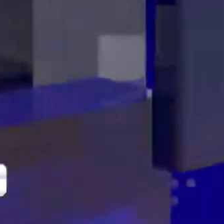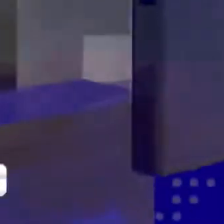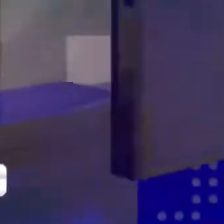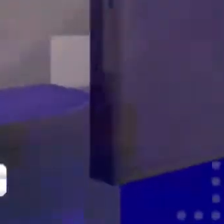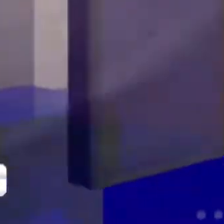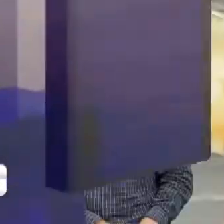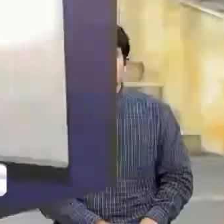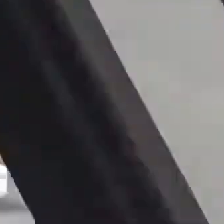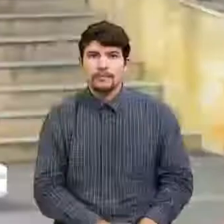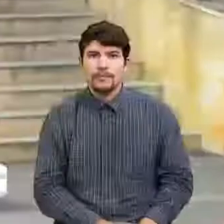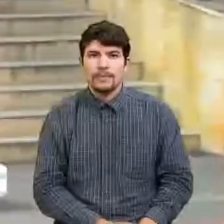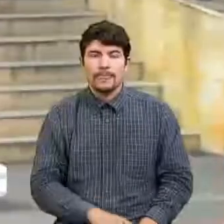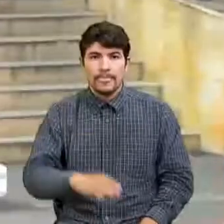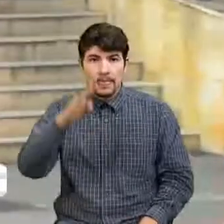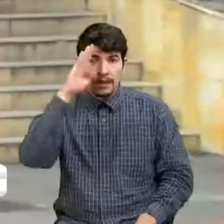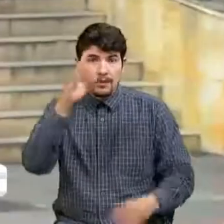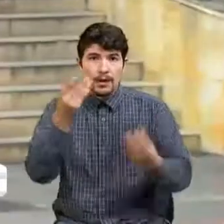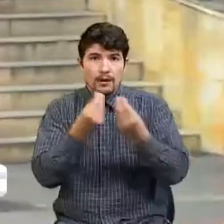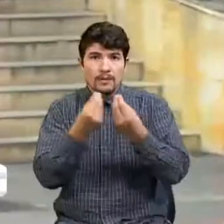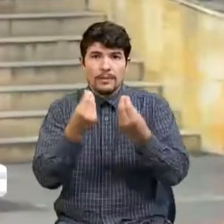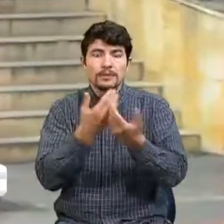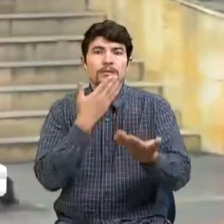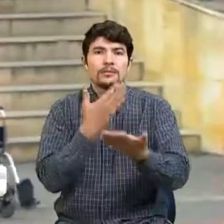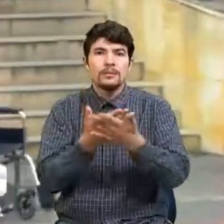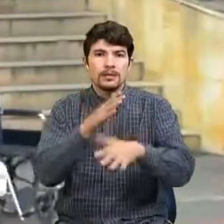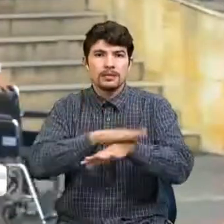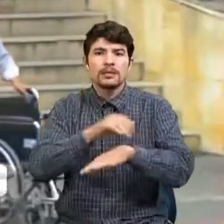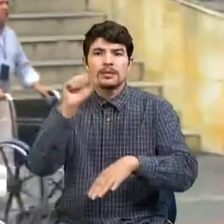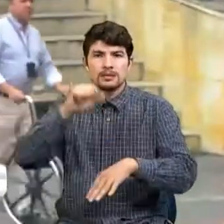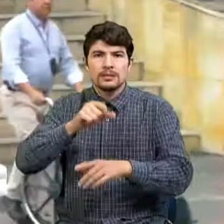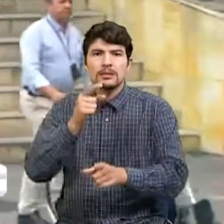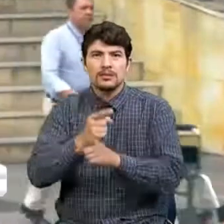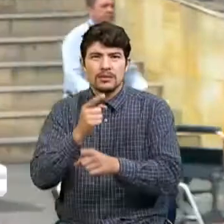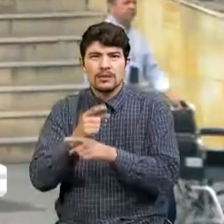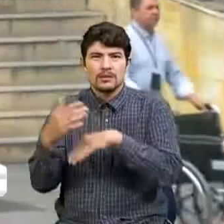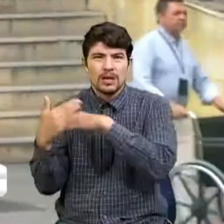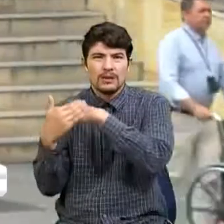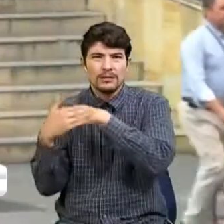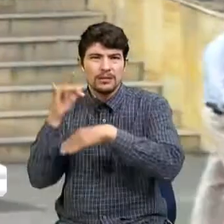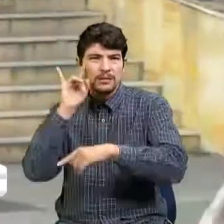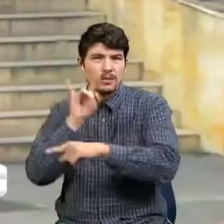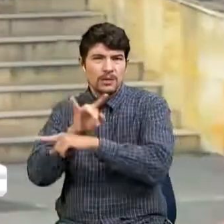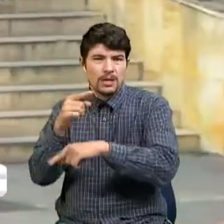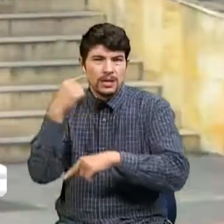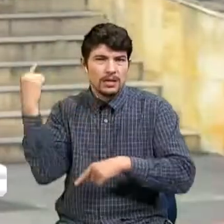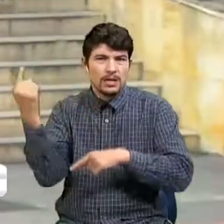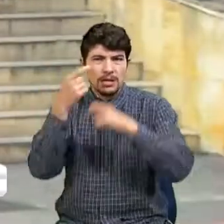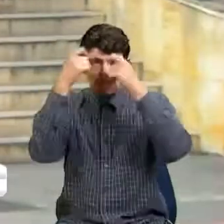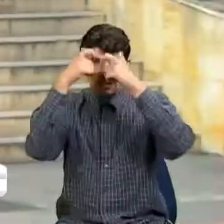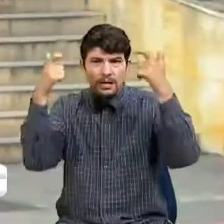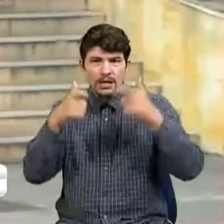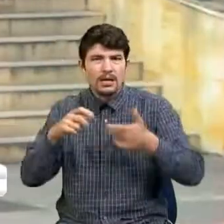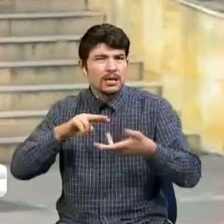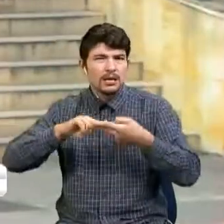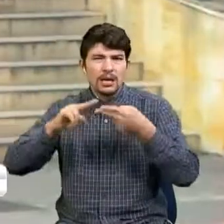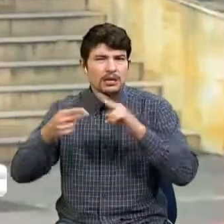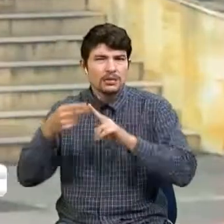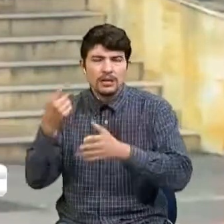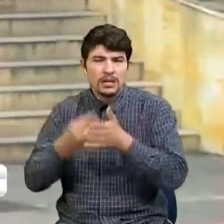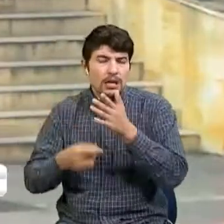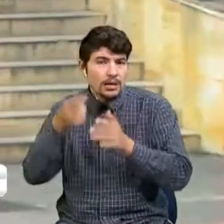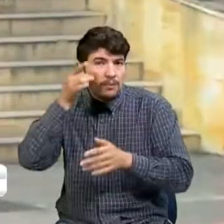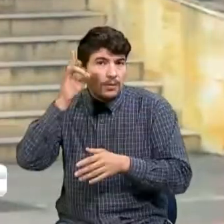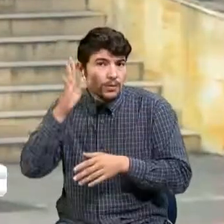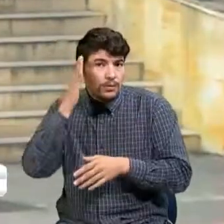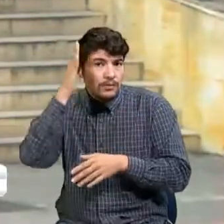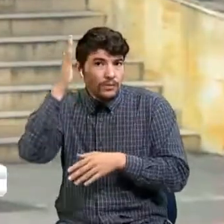hola compañeros buenas tardes pues frente a la advertencia que establece la procuraduría general de la nación en el sentido de que podrían quedar en